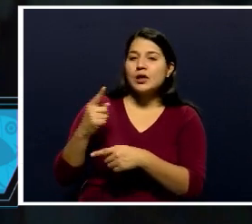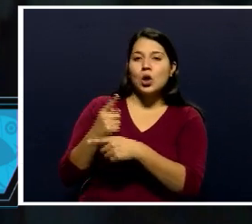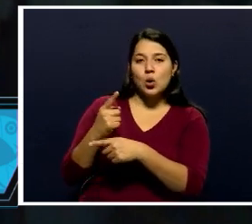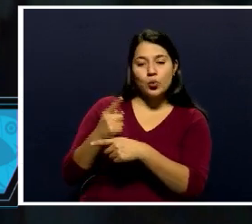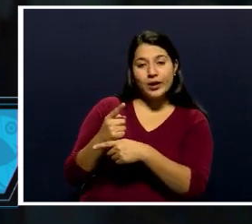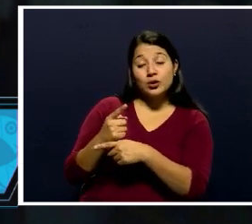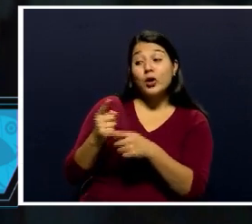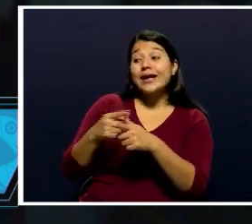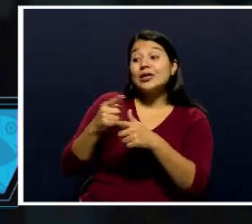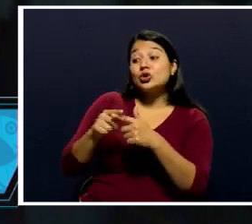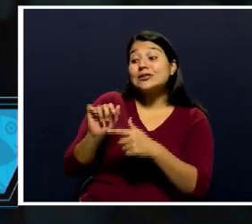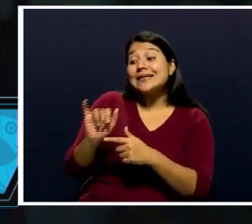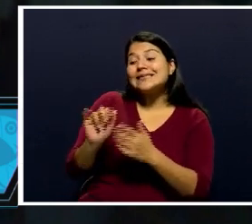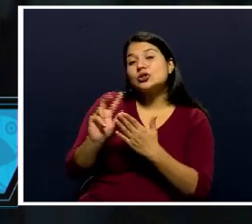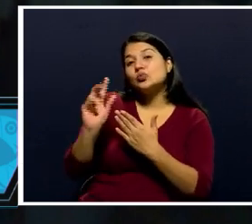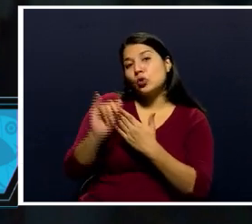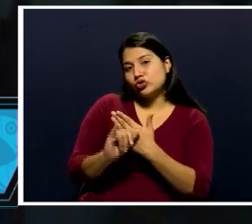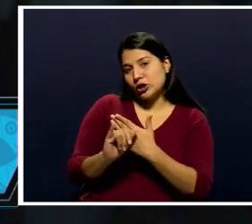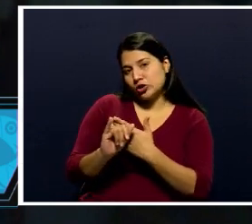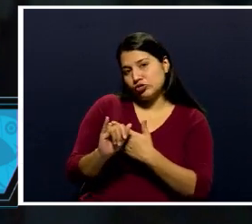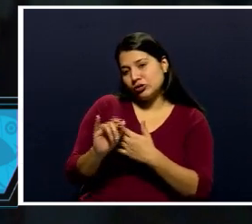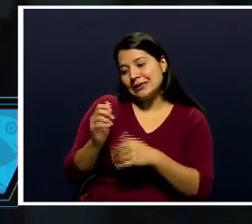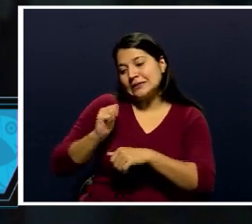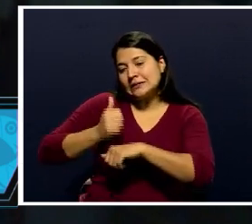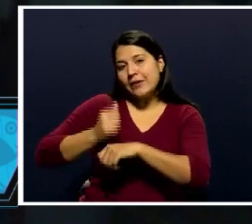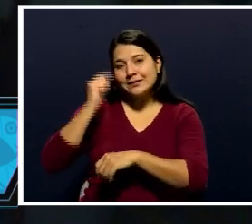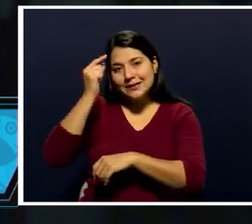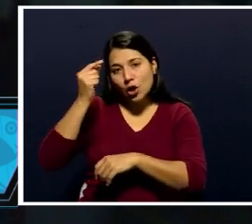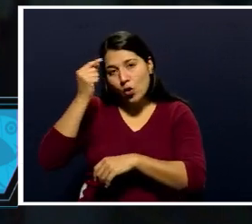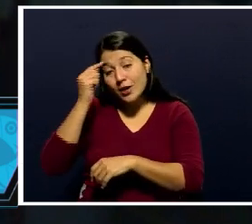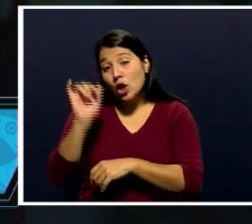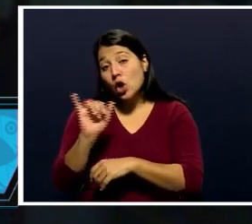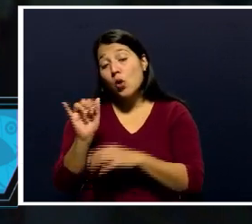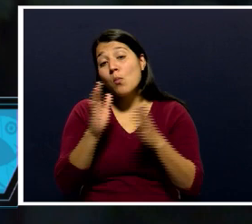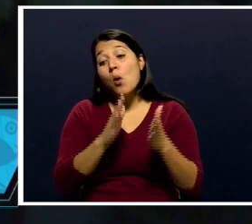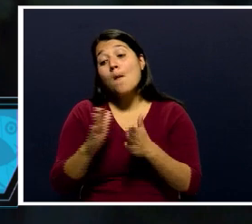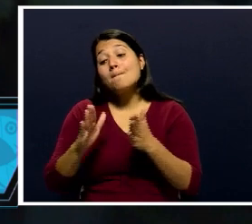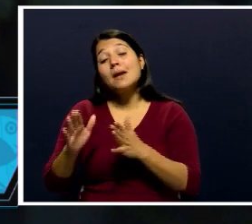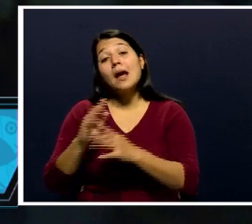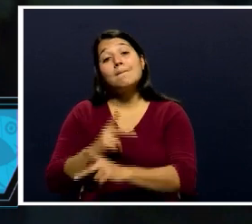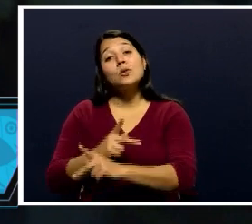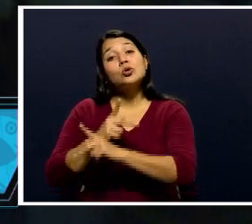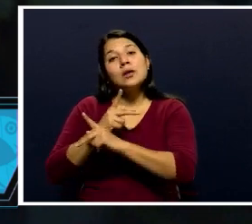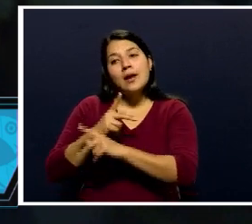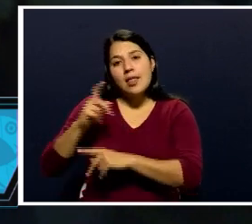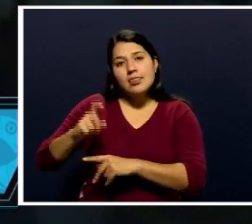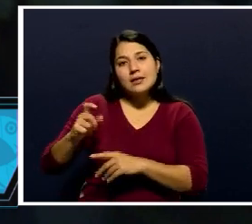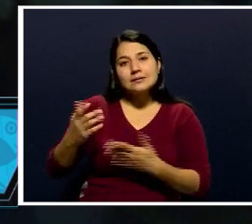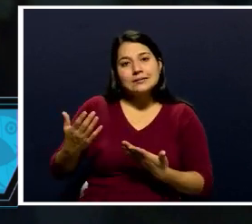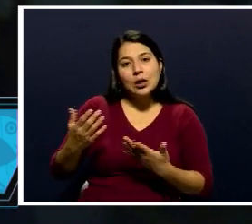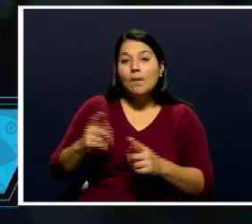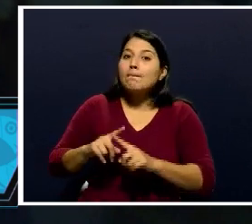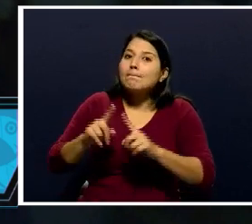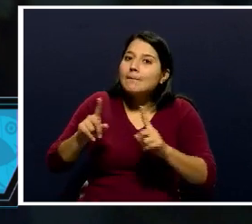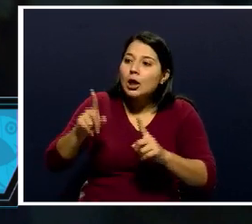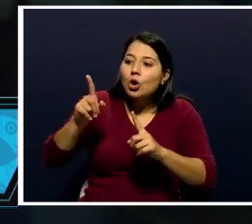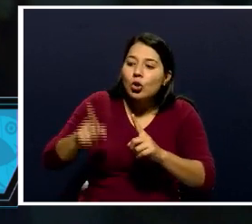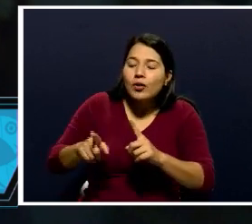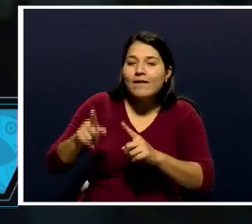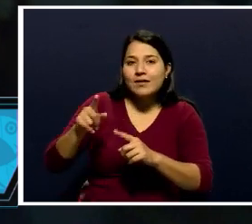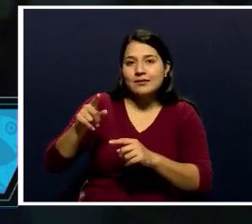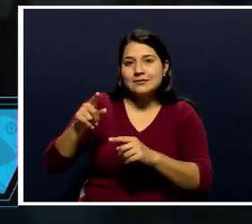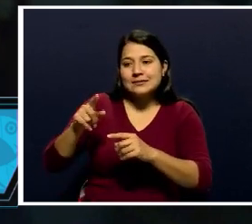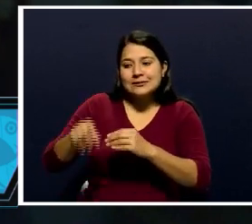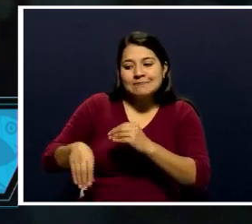tan fundamentales del Estado como el Plan Proteger, que definitivamente se necesitan, tomen en cuenta las particularidades de